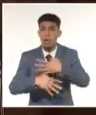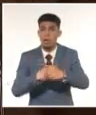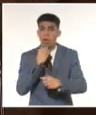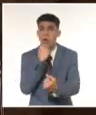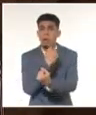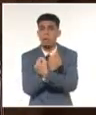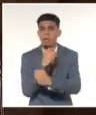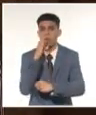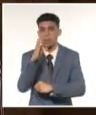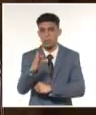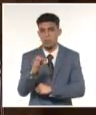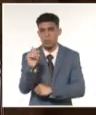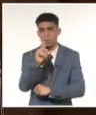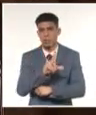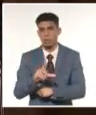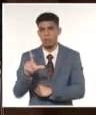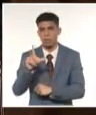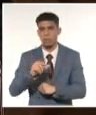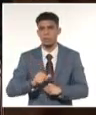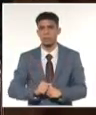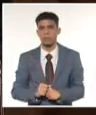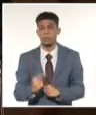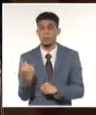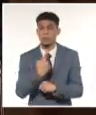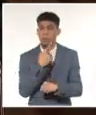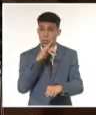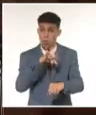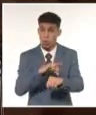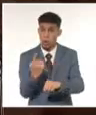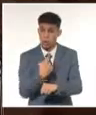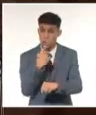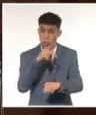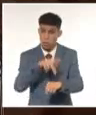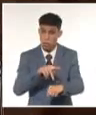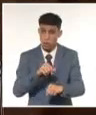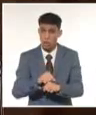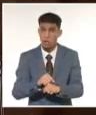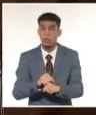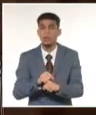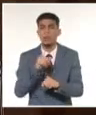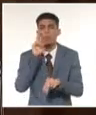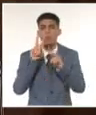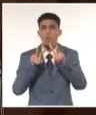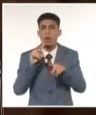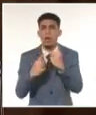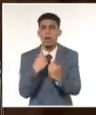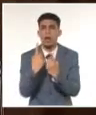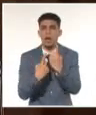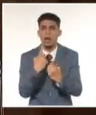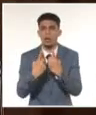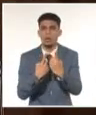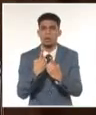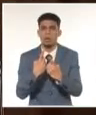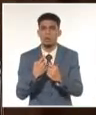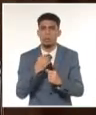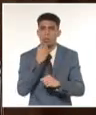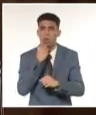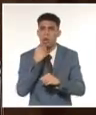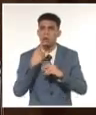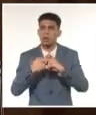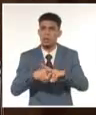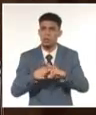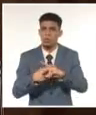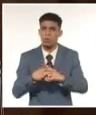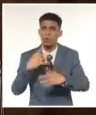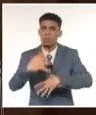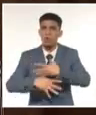la construcción socialista. Nos toca, en esencia, encontrar fórmulas para resolver errores acumulados por años,